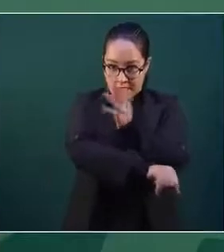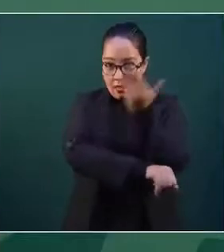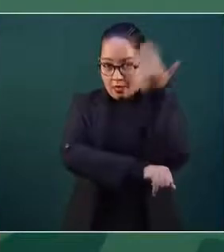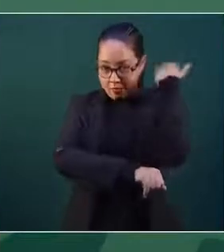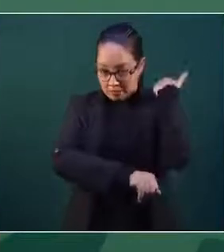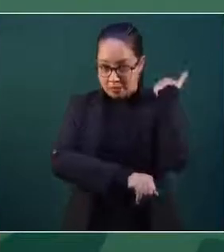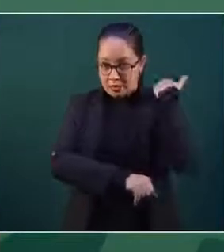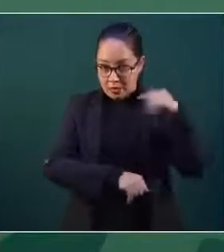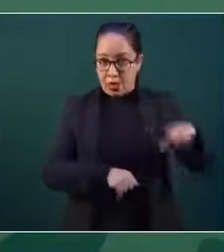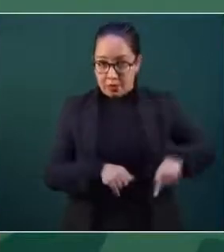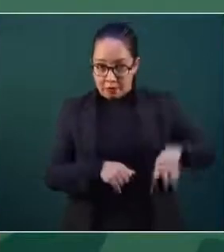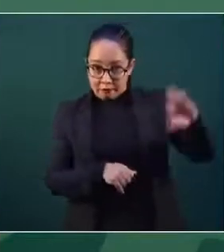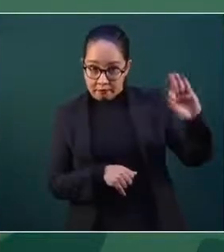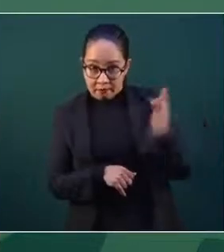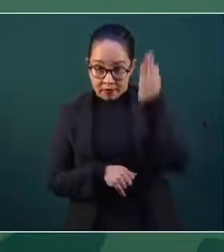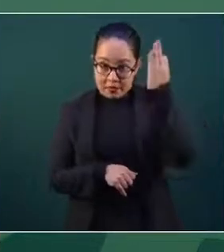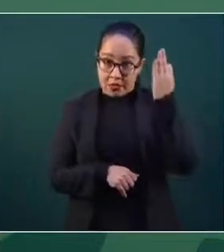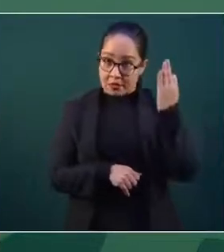del gobierno federal